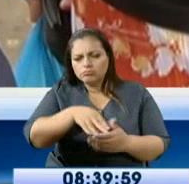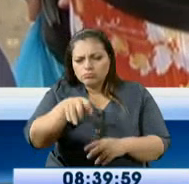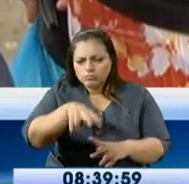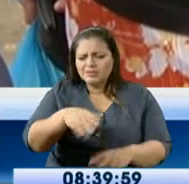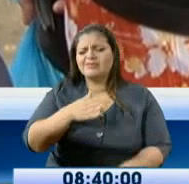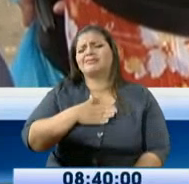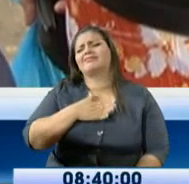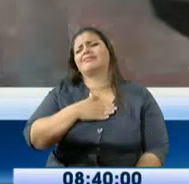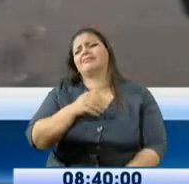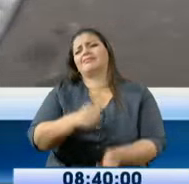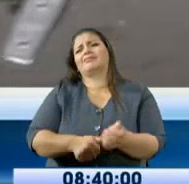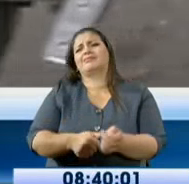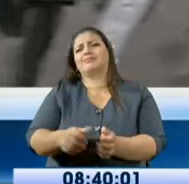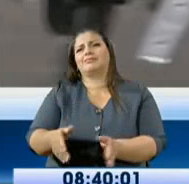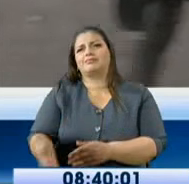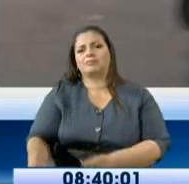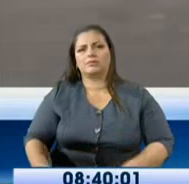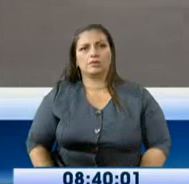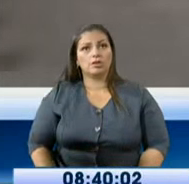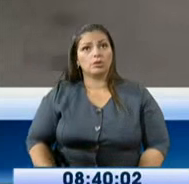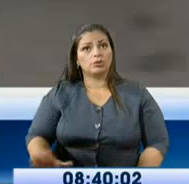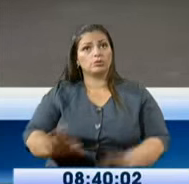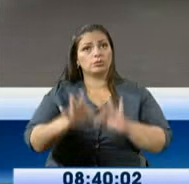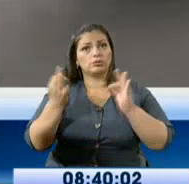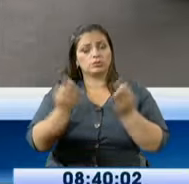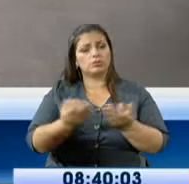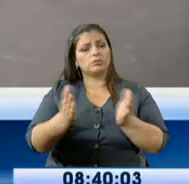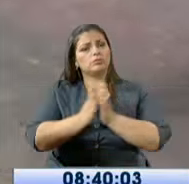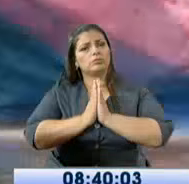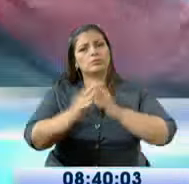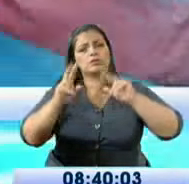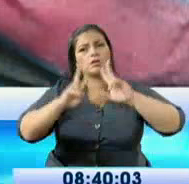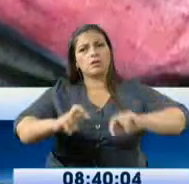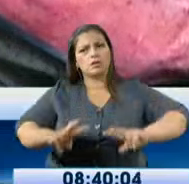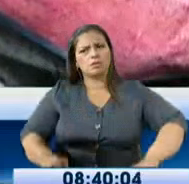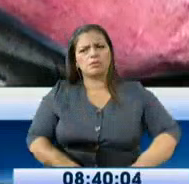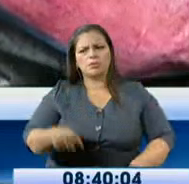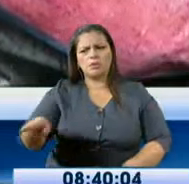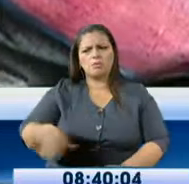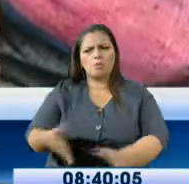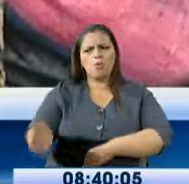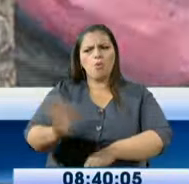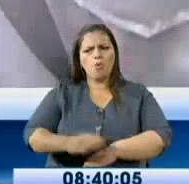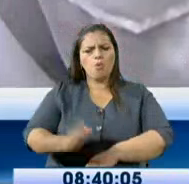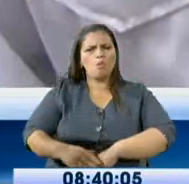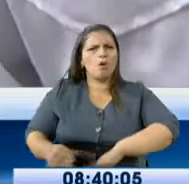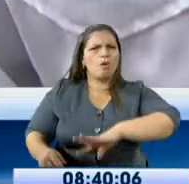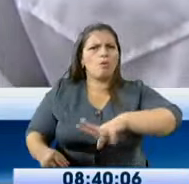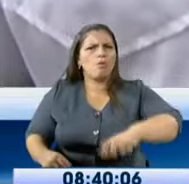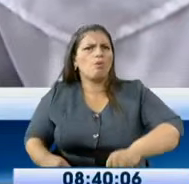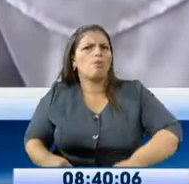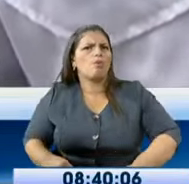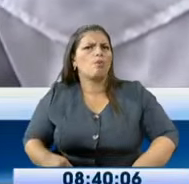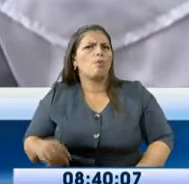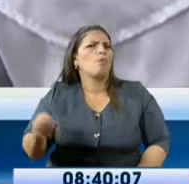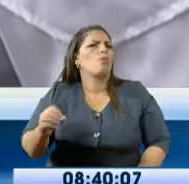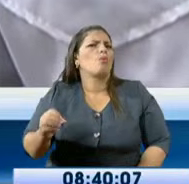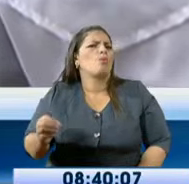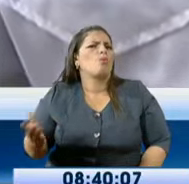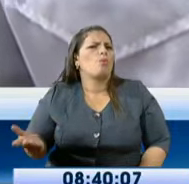caso de delincuencia común, porque se llevaron la moto, pero lo dejaron en un saco. Es algo absurdo